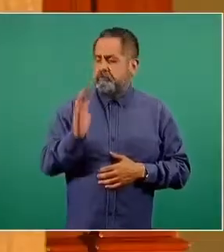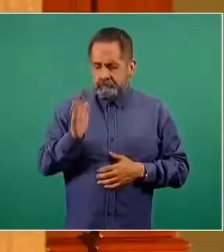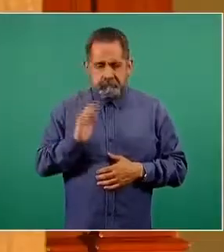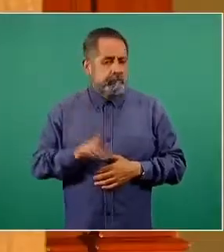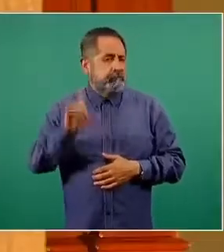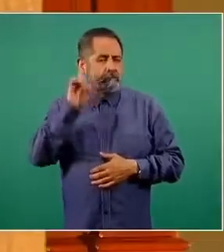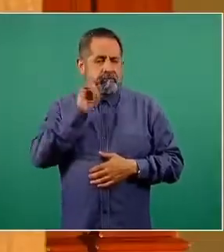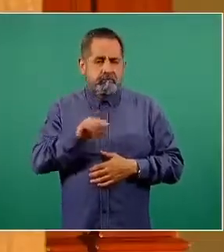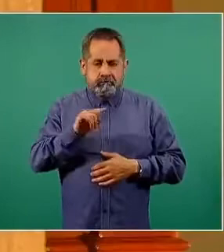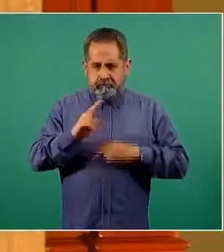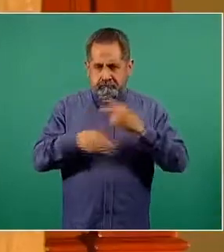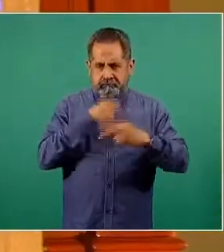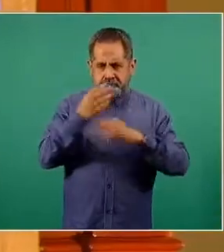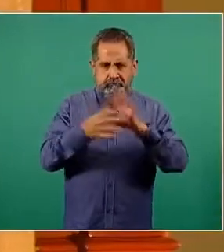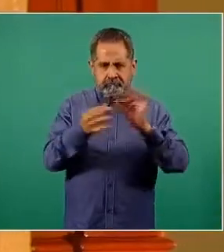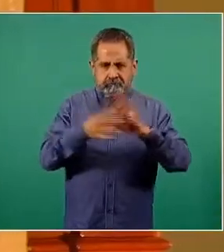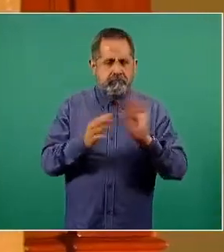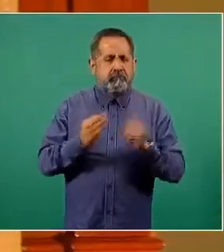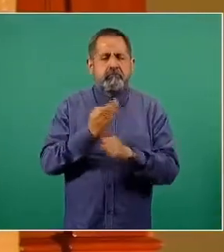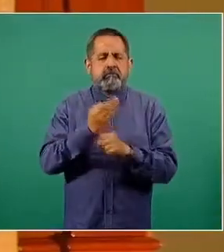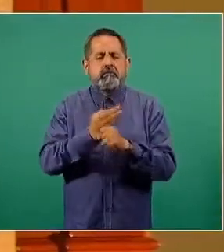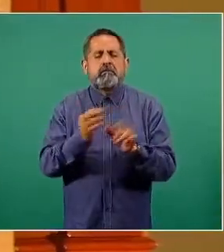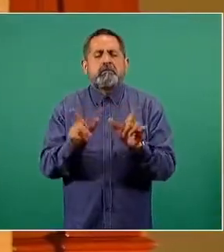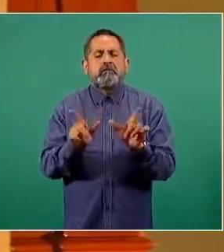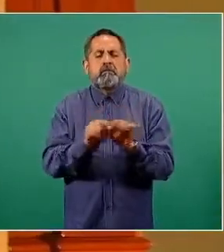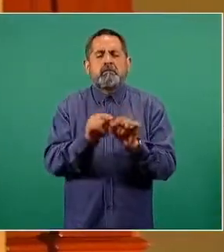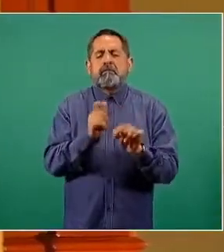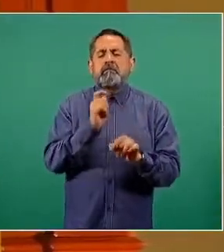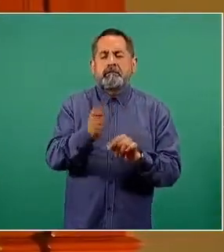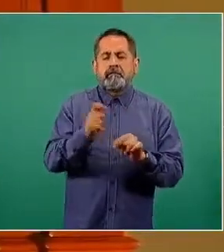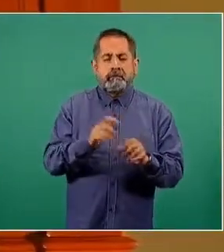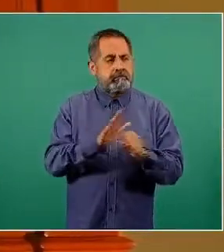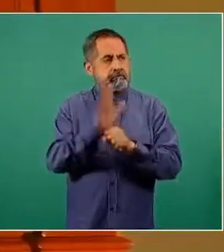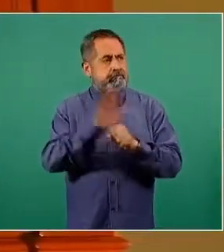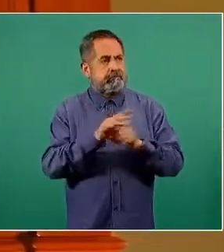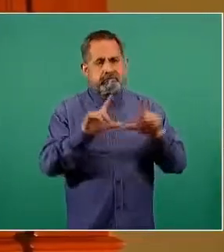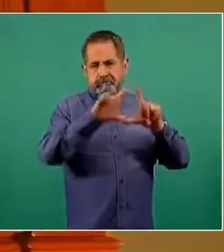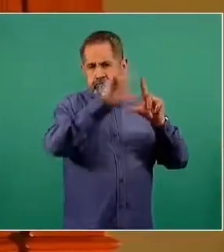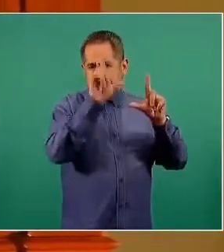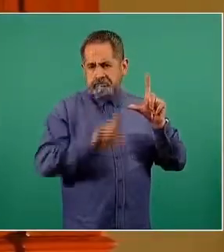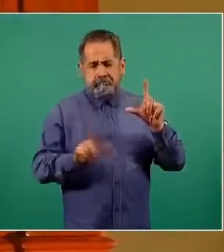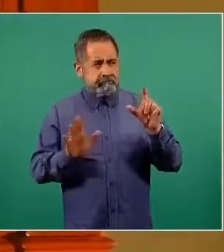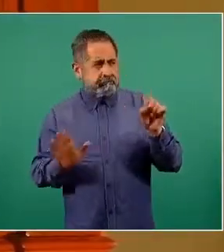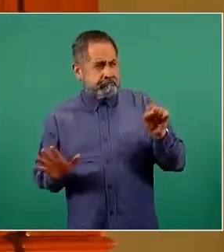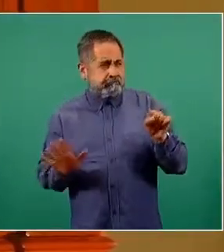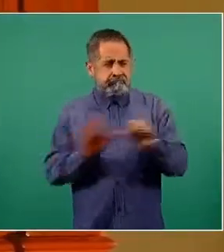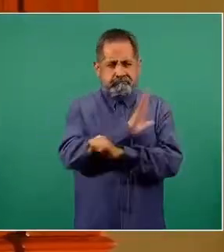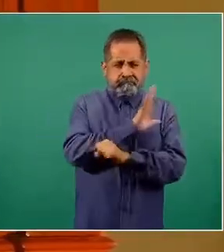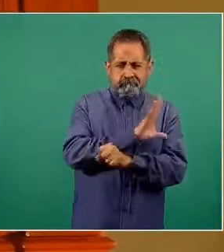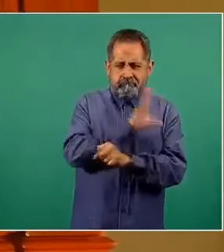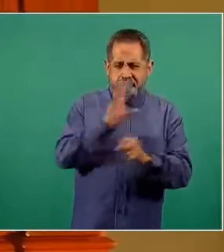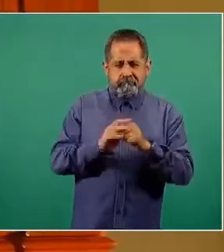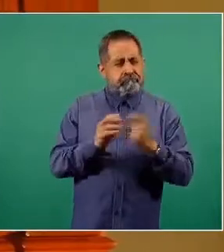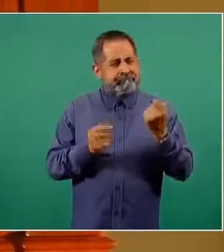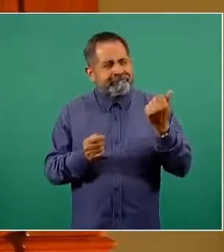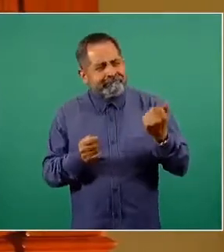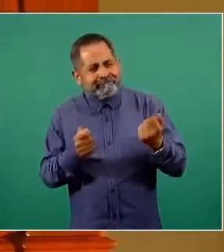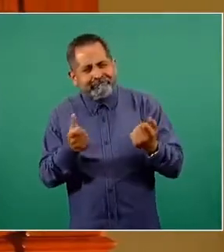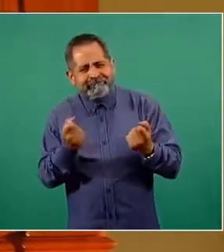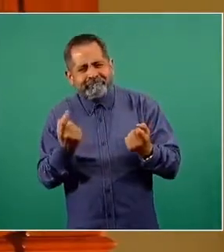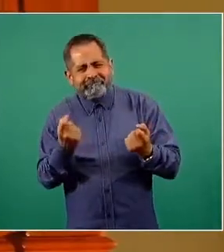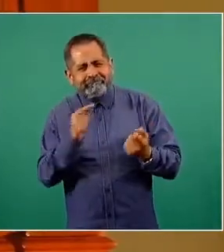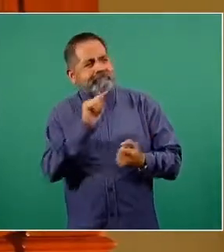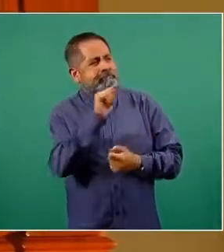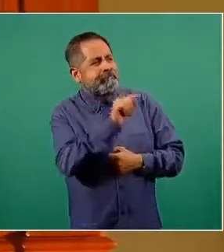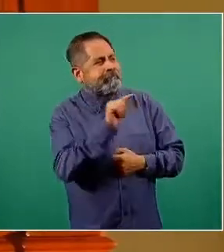mañana daremos detalles. Por ahora baste decir que hemos cubierto prácticamente todo el territorio nacional. Quedan muy poquitos municipios en